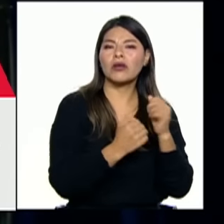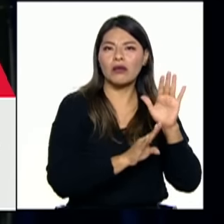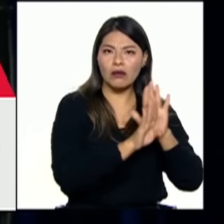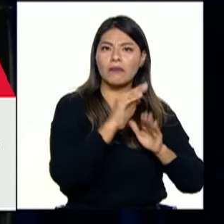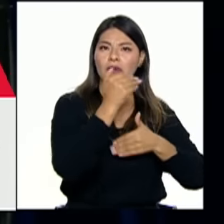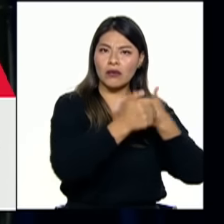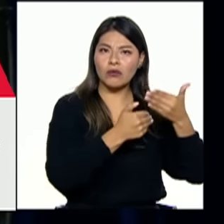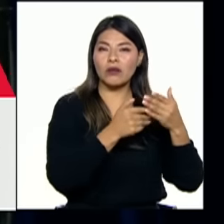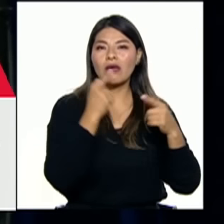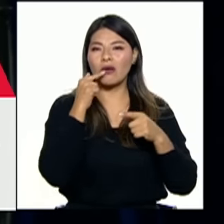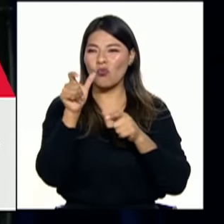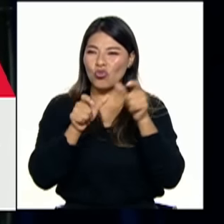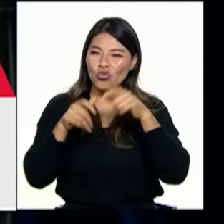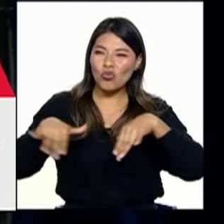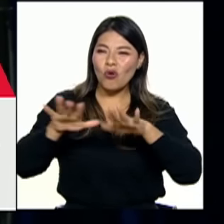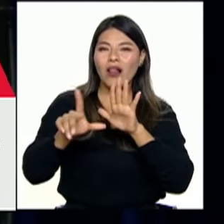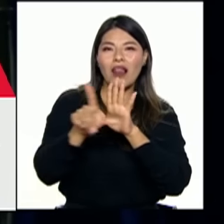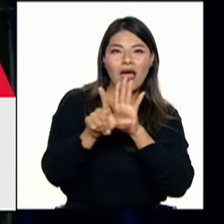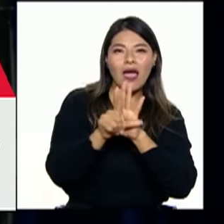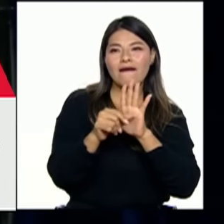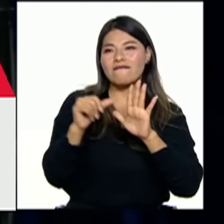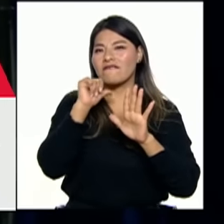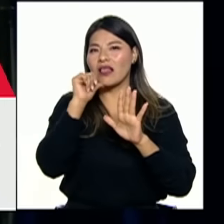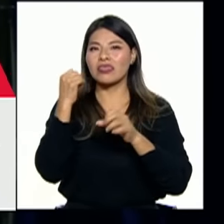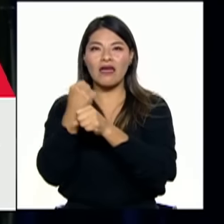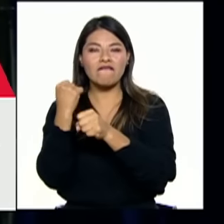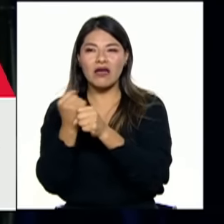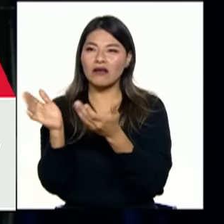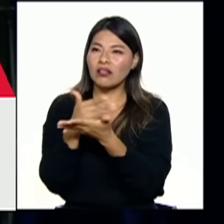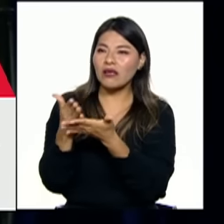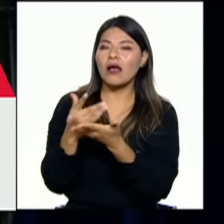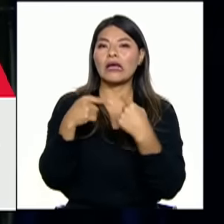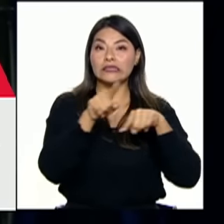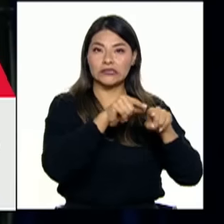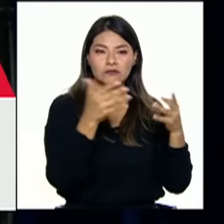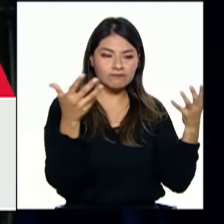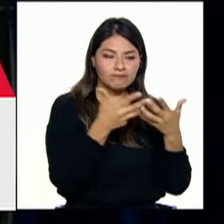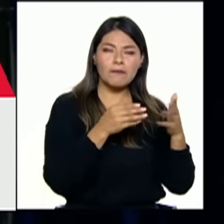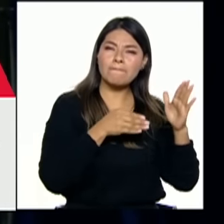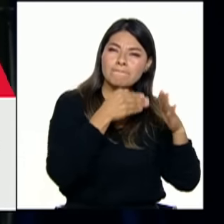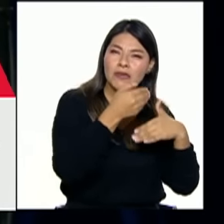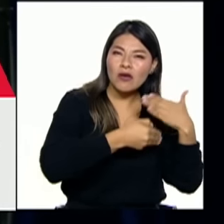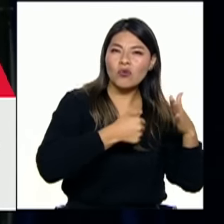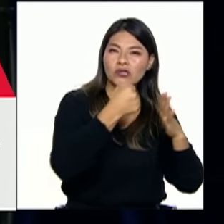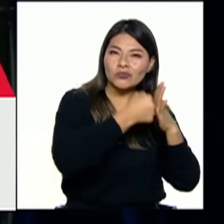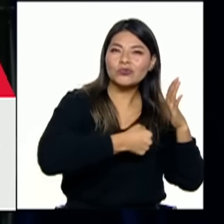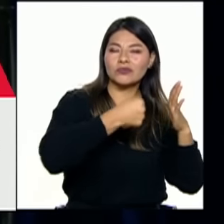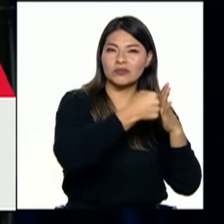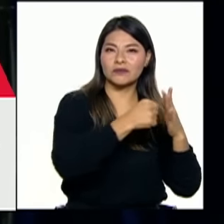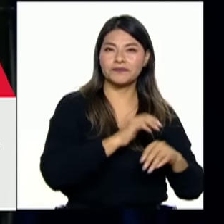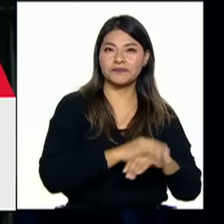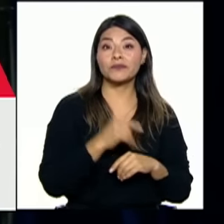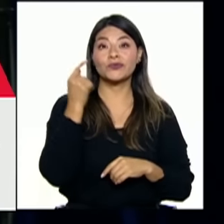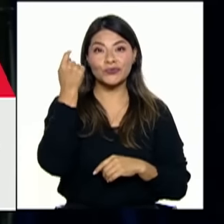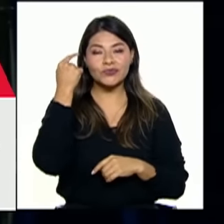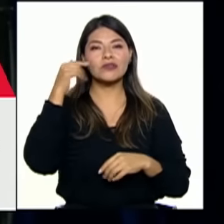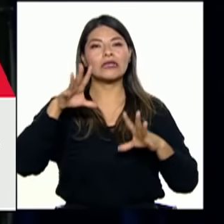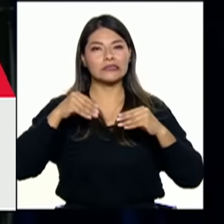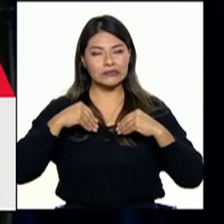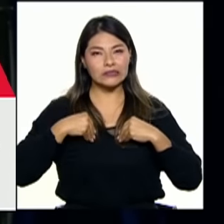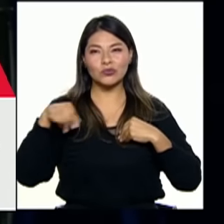objetivo de reducir la informalidad laboral en el país. Reconocemos su esfuerzo